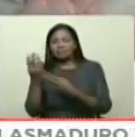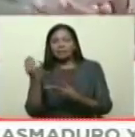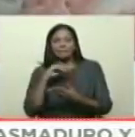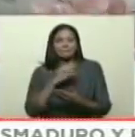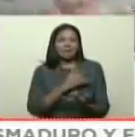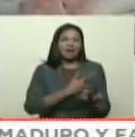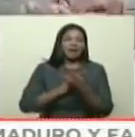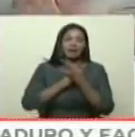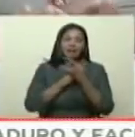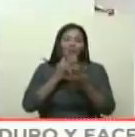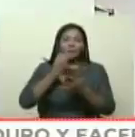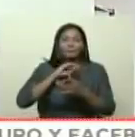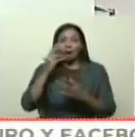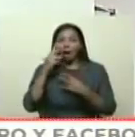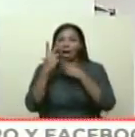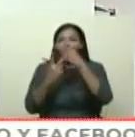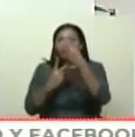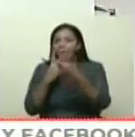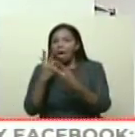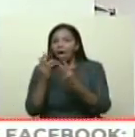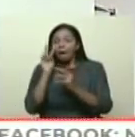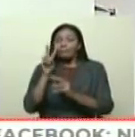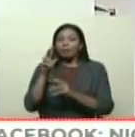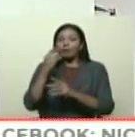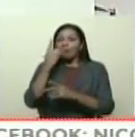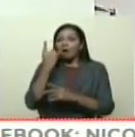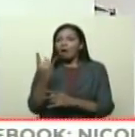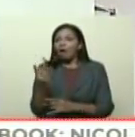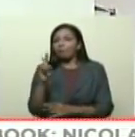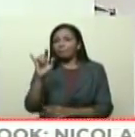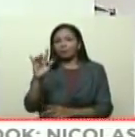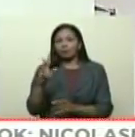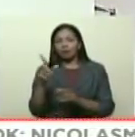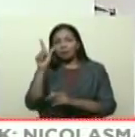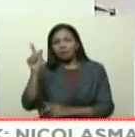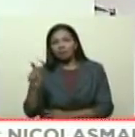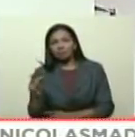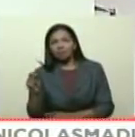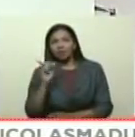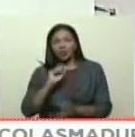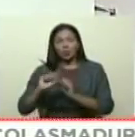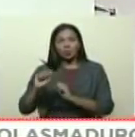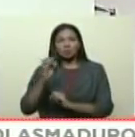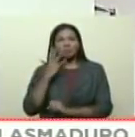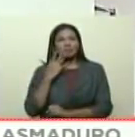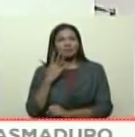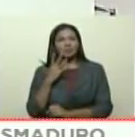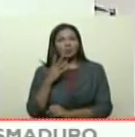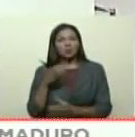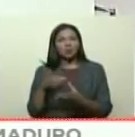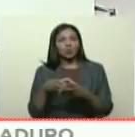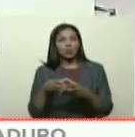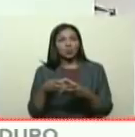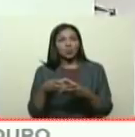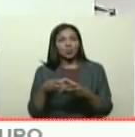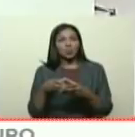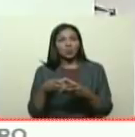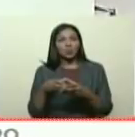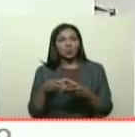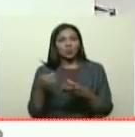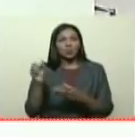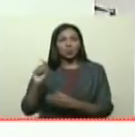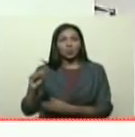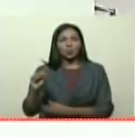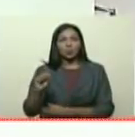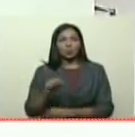querido, el más admirado de Venecia. Bueno, contra, ¿cómo es que digo yo? Contra